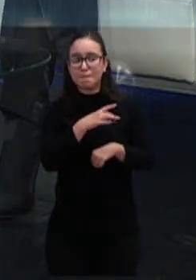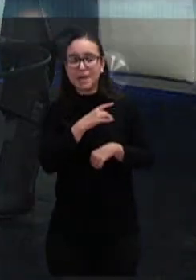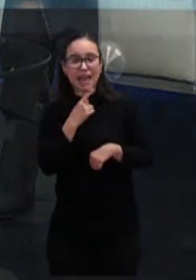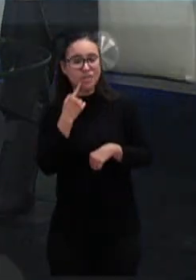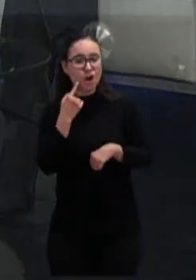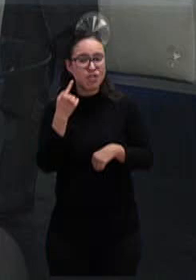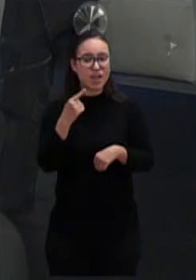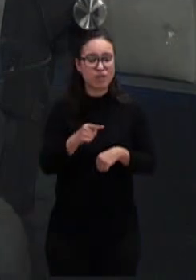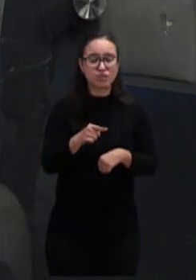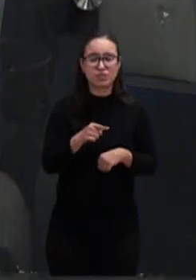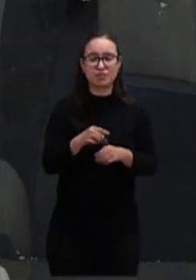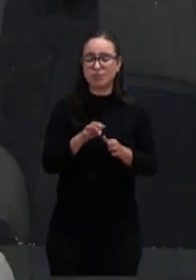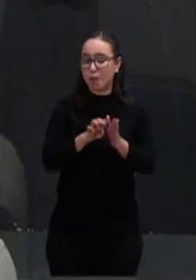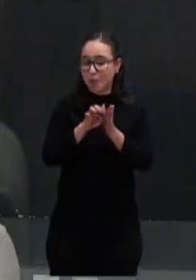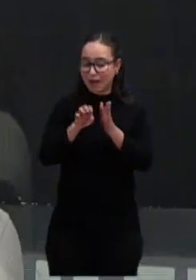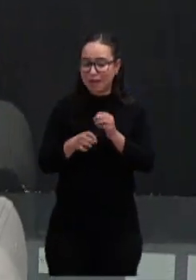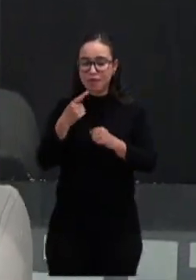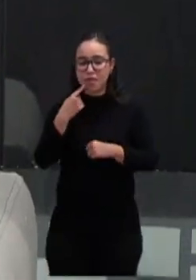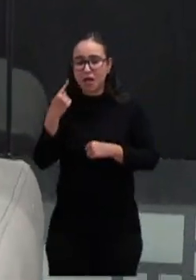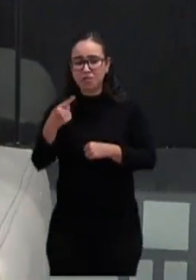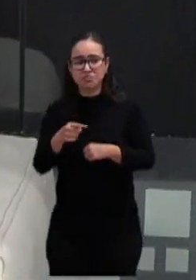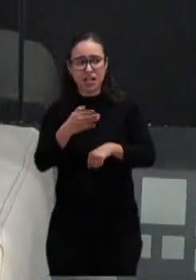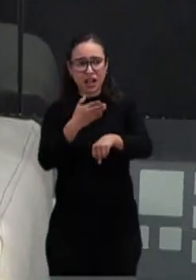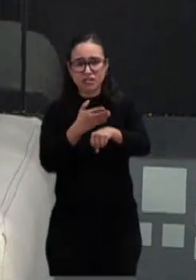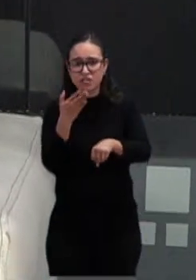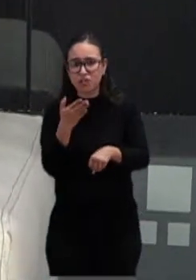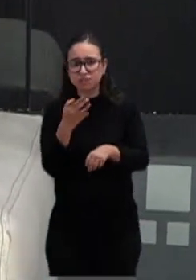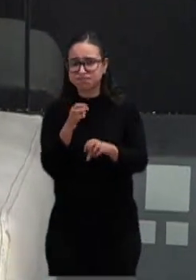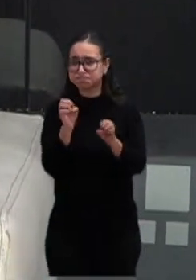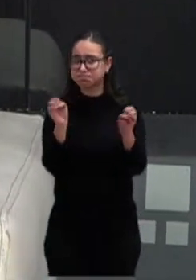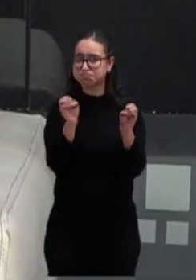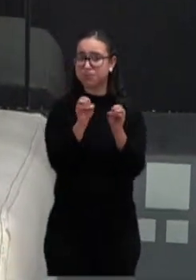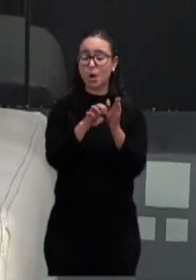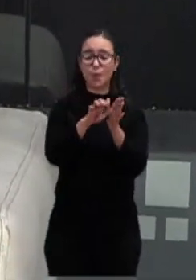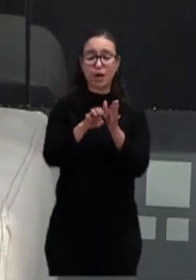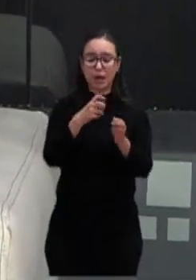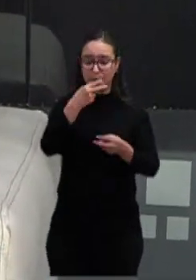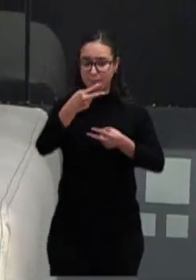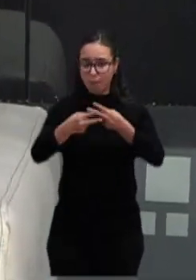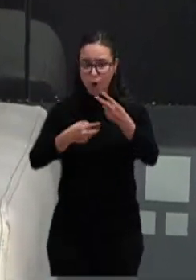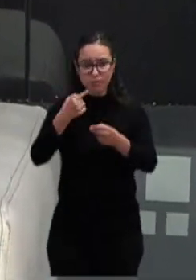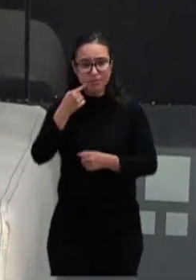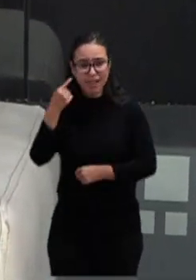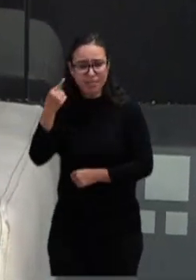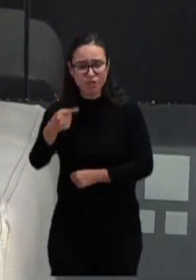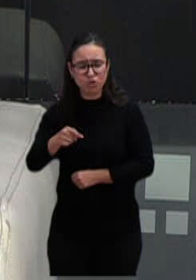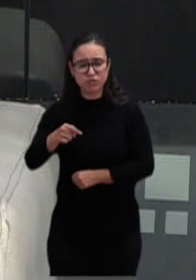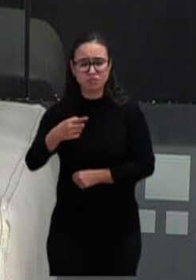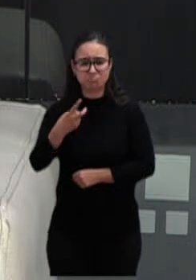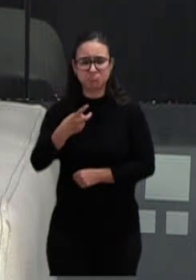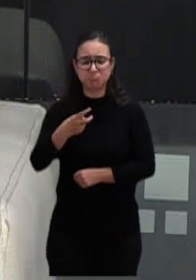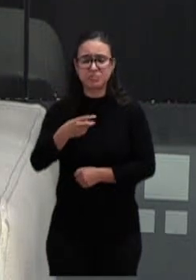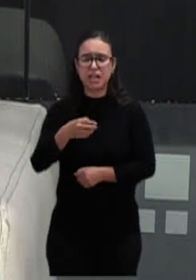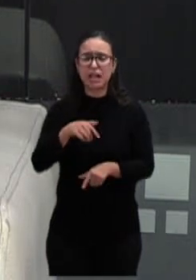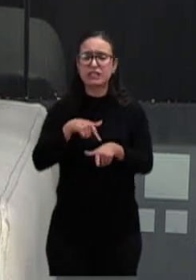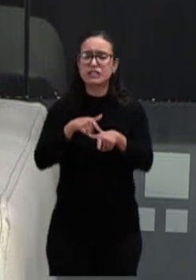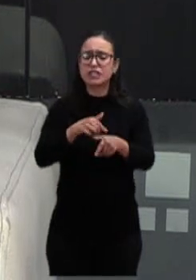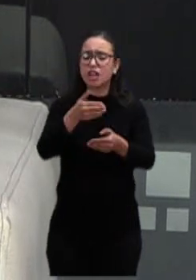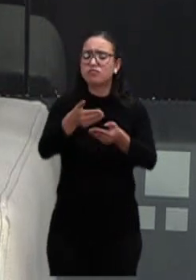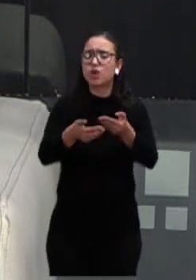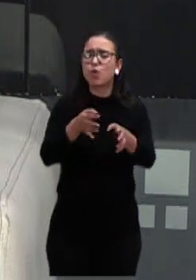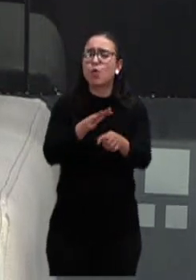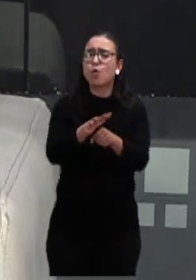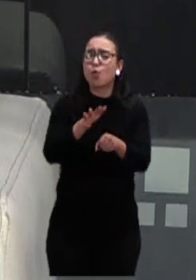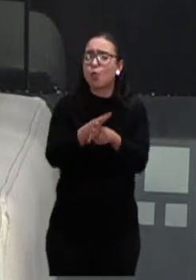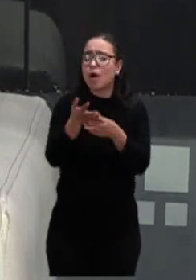no va a pasar nada entonces cuando alguien denuncia lo que se enfrenta enseguida de que hace una denuncia es